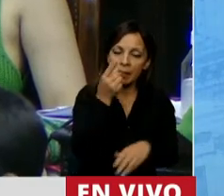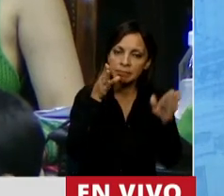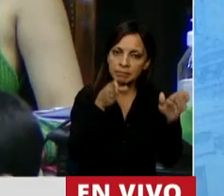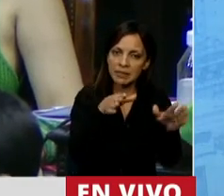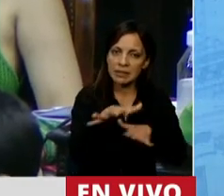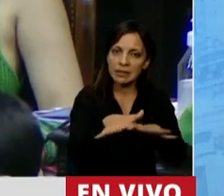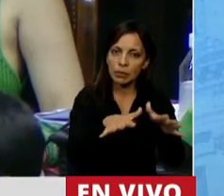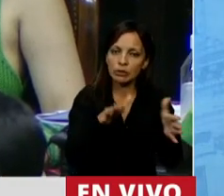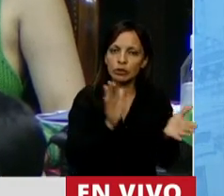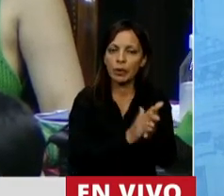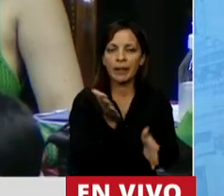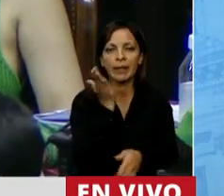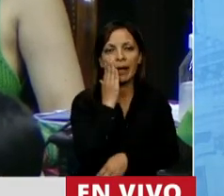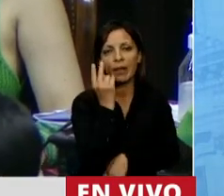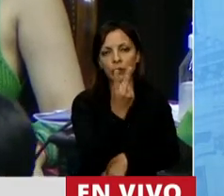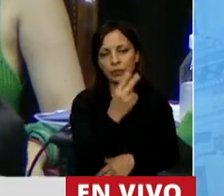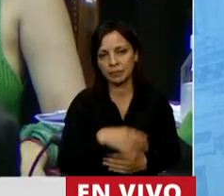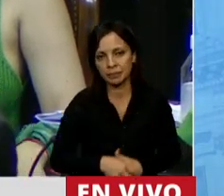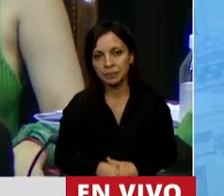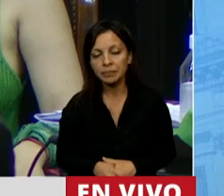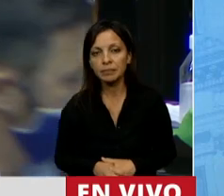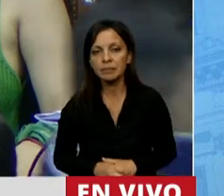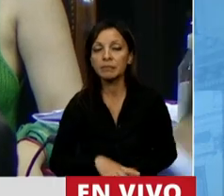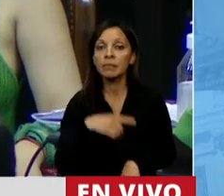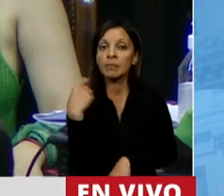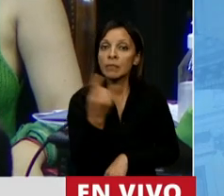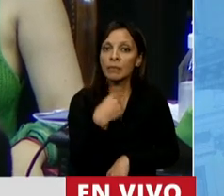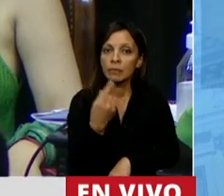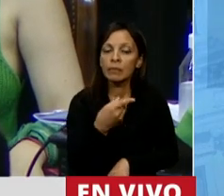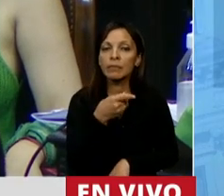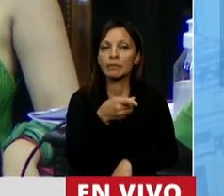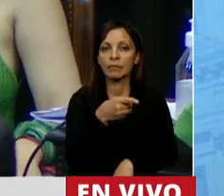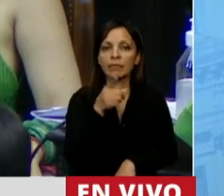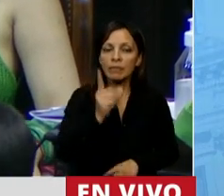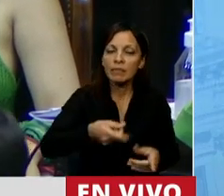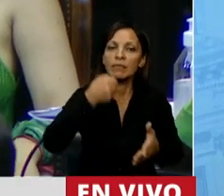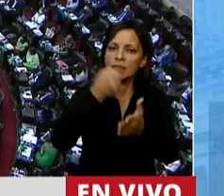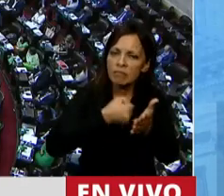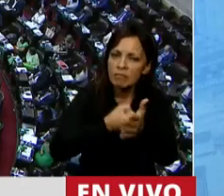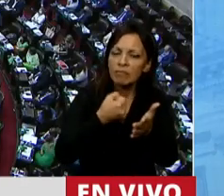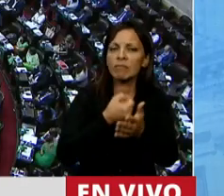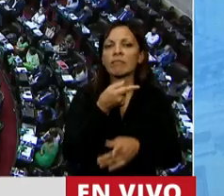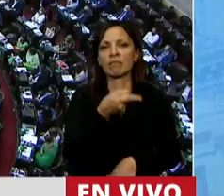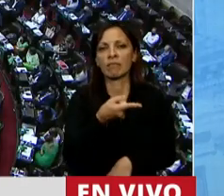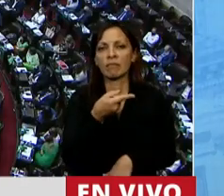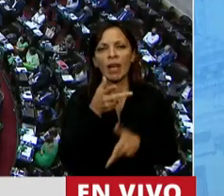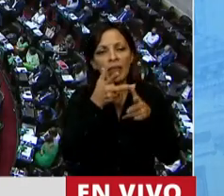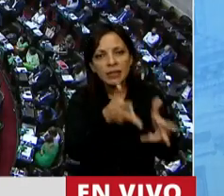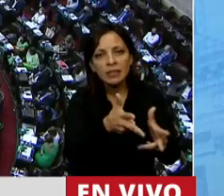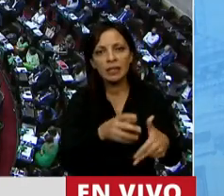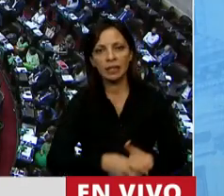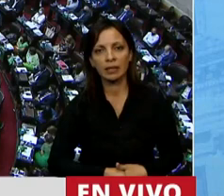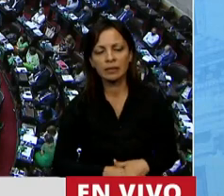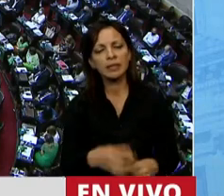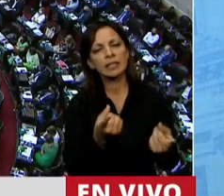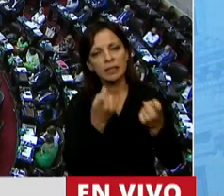la cuestión de la hipocresía. Nosotras también venimos a pelear, a decir que necesitamos un